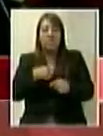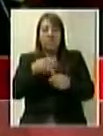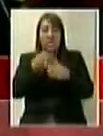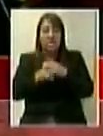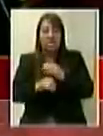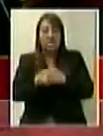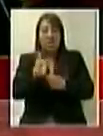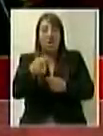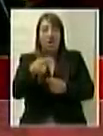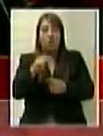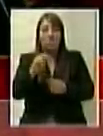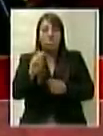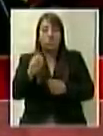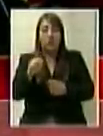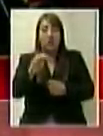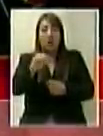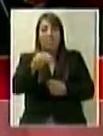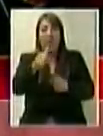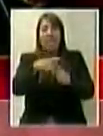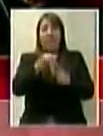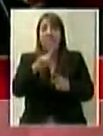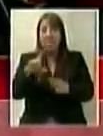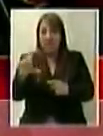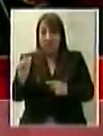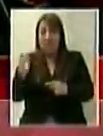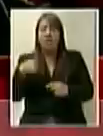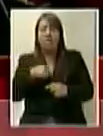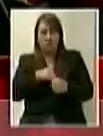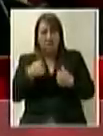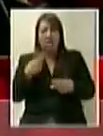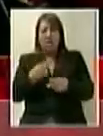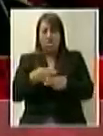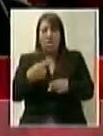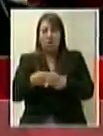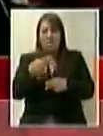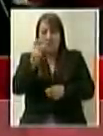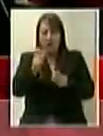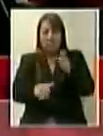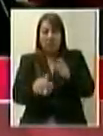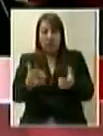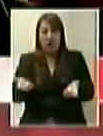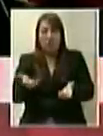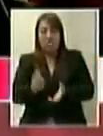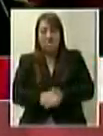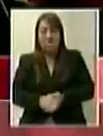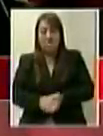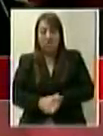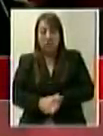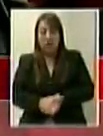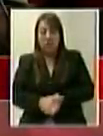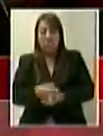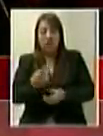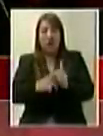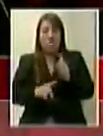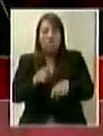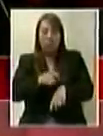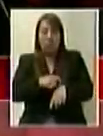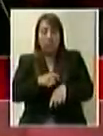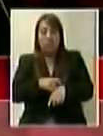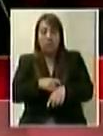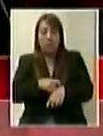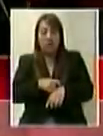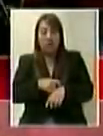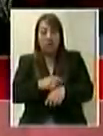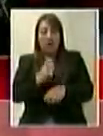Interior, Agustín Mantilla. Nosotros tenemos los nombres de estos personajes que en algún momento